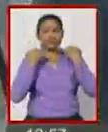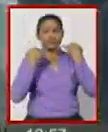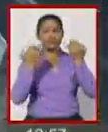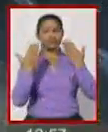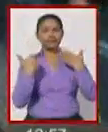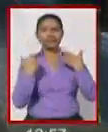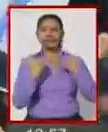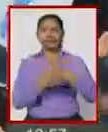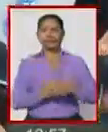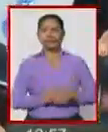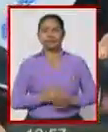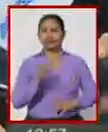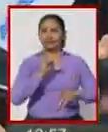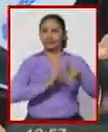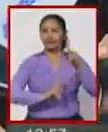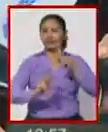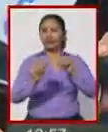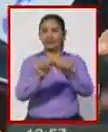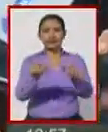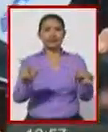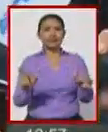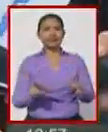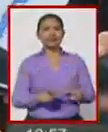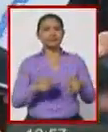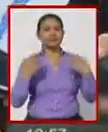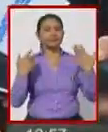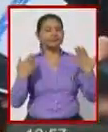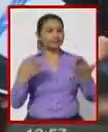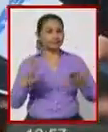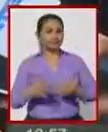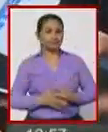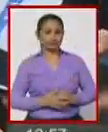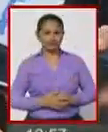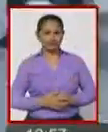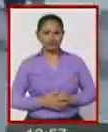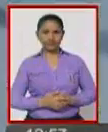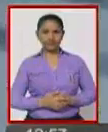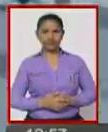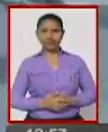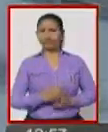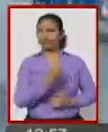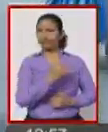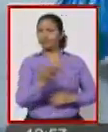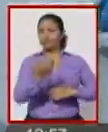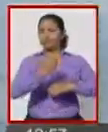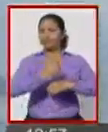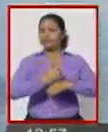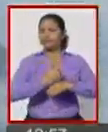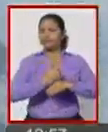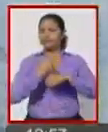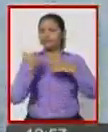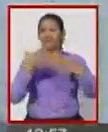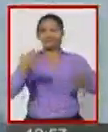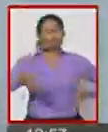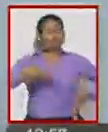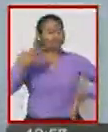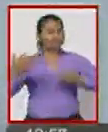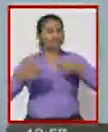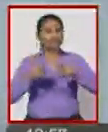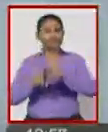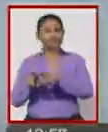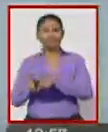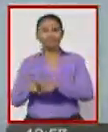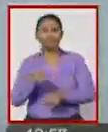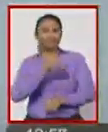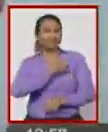información que tenemos nosotros de las personas que están por el lugar, y ya, bueno, no los pudimos dar para ver. Varios parqueos públicos fueron requisados. De igual